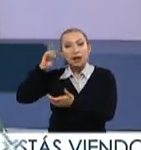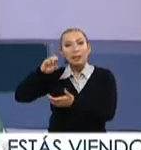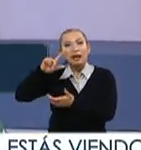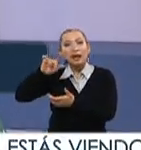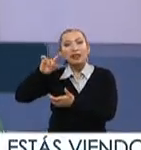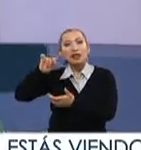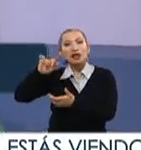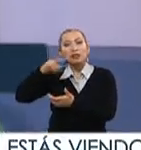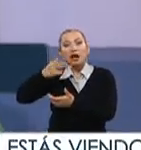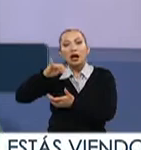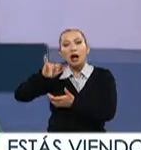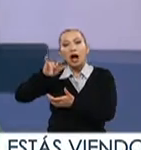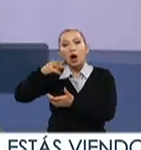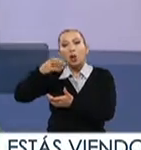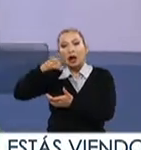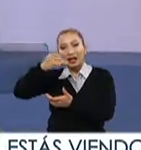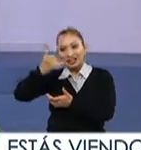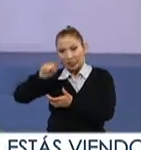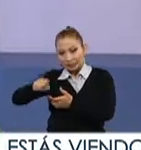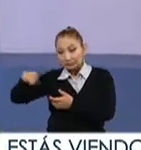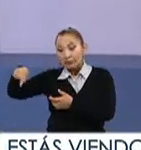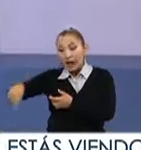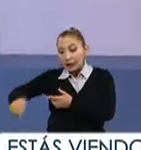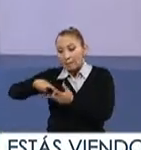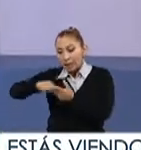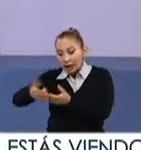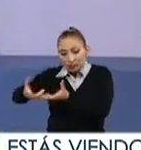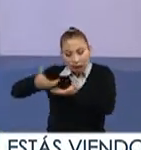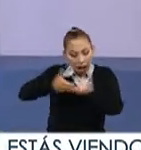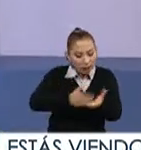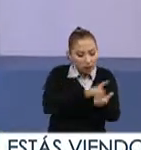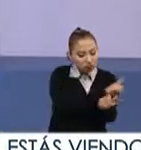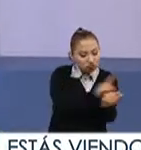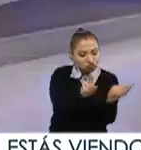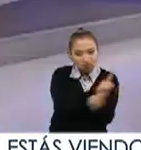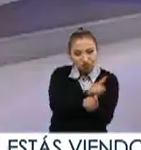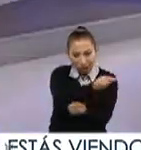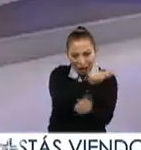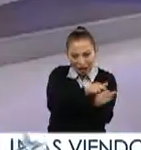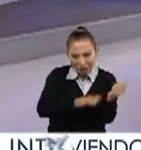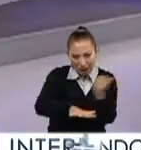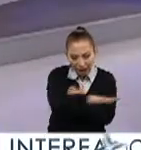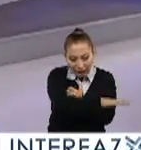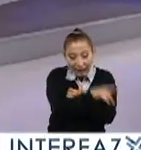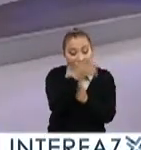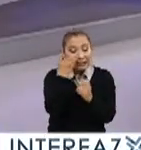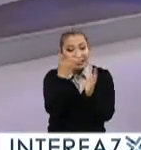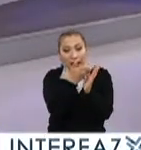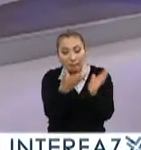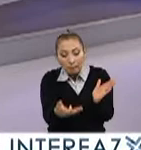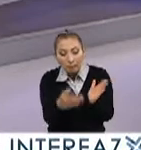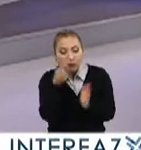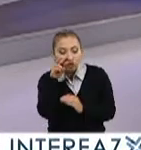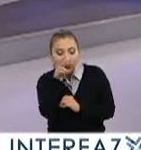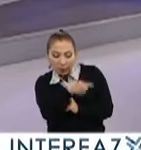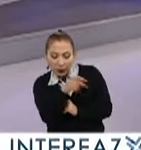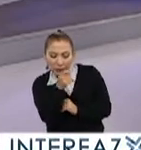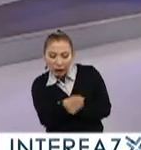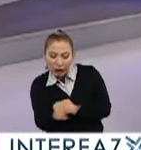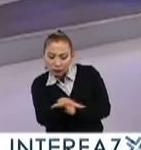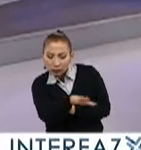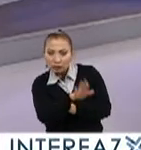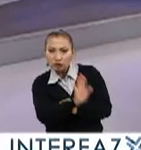los Jagüeyes. De ahí empieza la etapa de socialización. En esta etapa se ve lo que